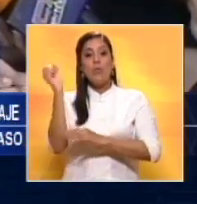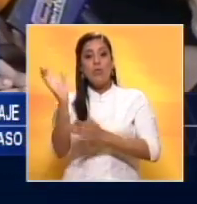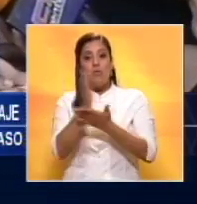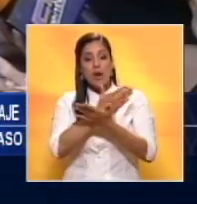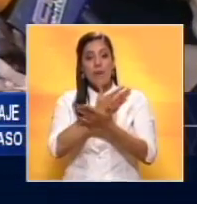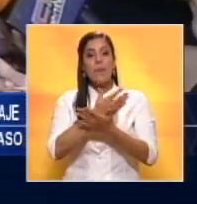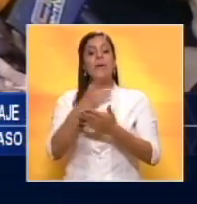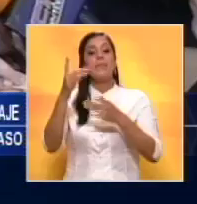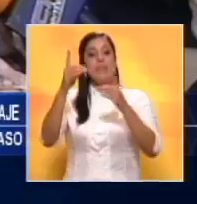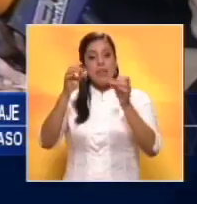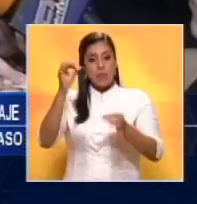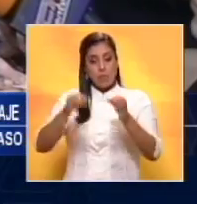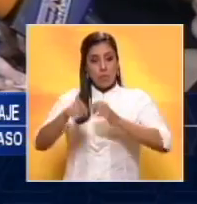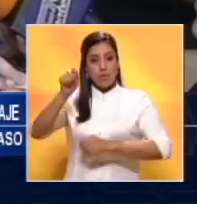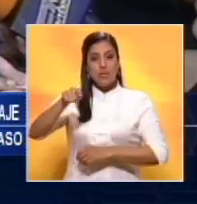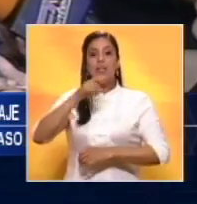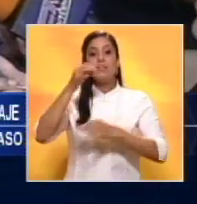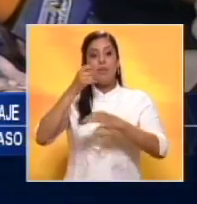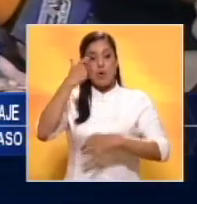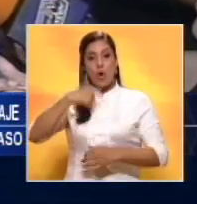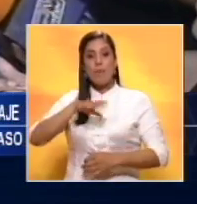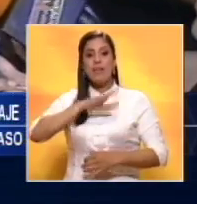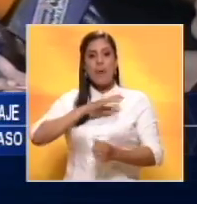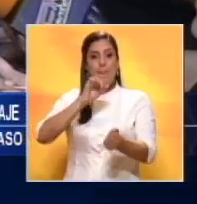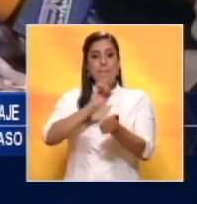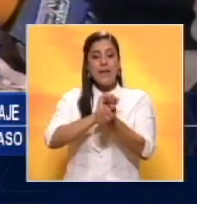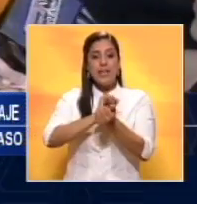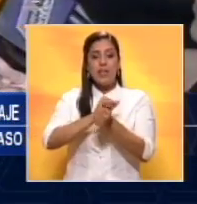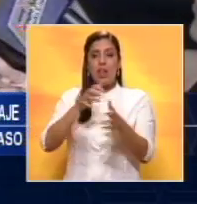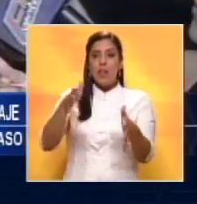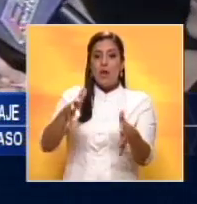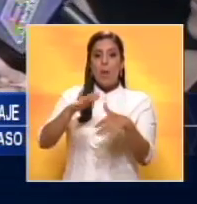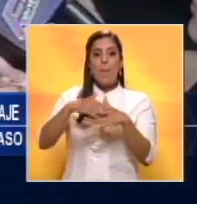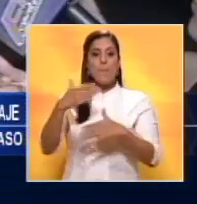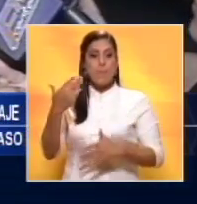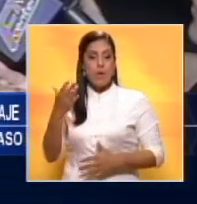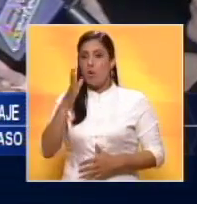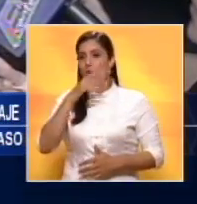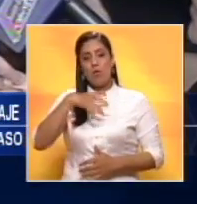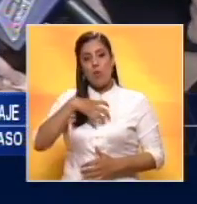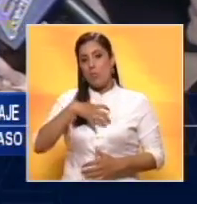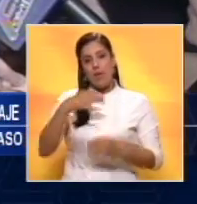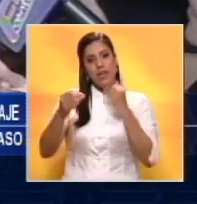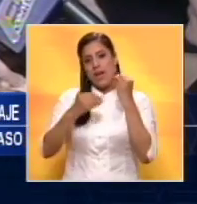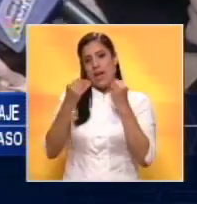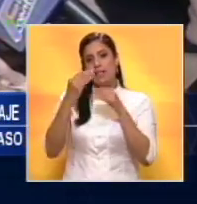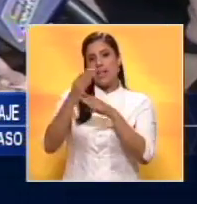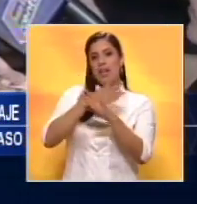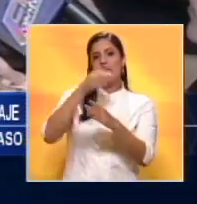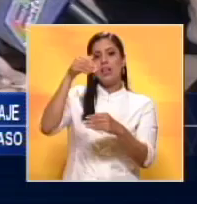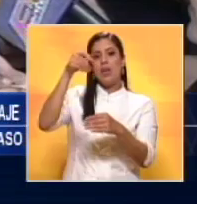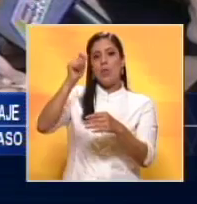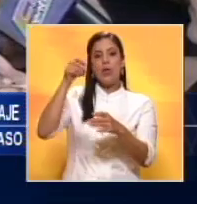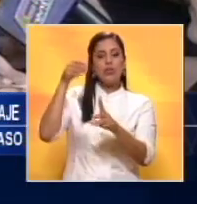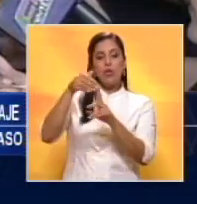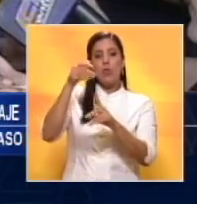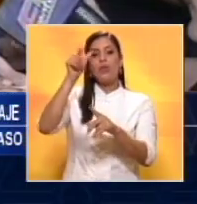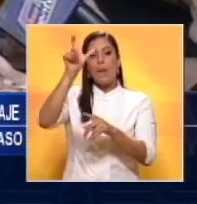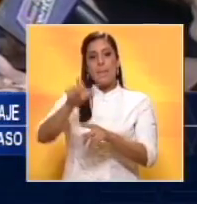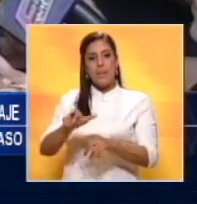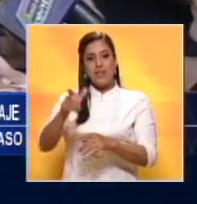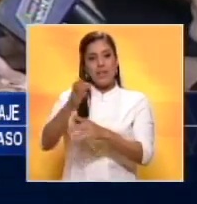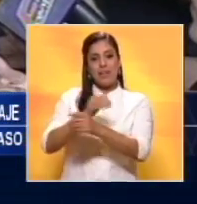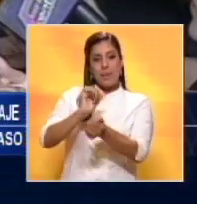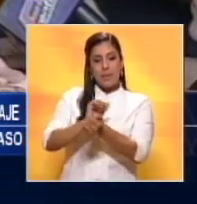parlamentaria. El TCJ también destacó que Azuaje fue detenido en flagrancia, por lo que no podía realizarse un antejuicio de mérito antes de